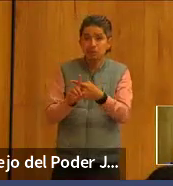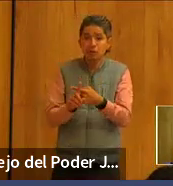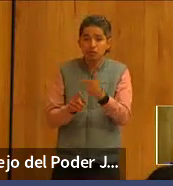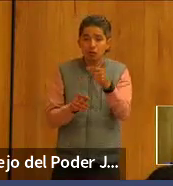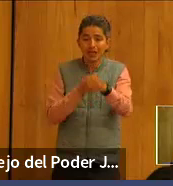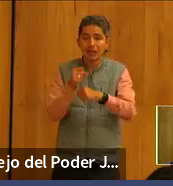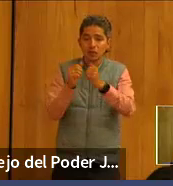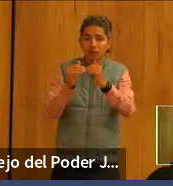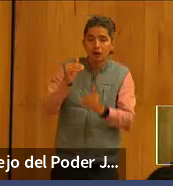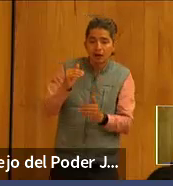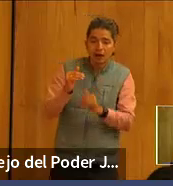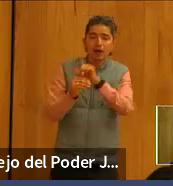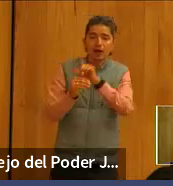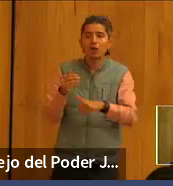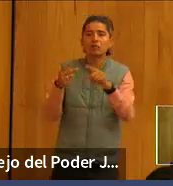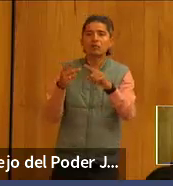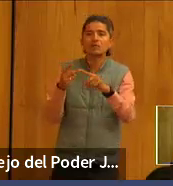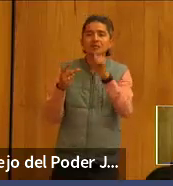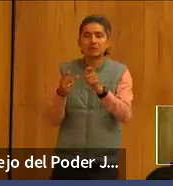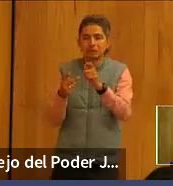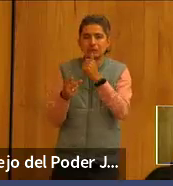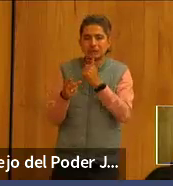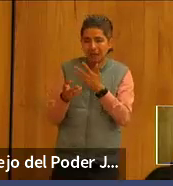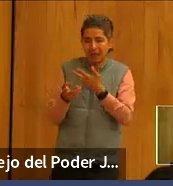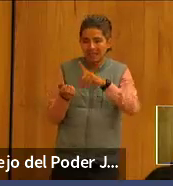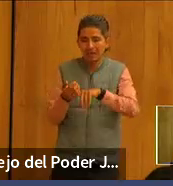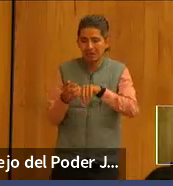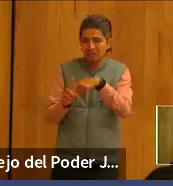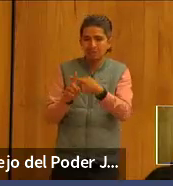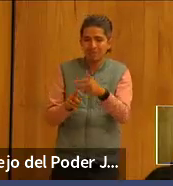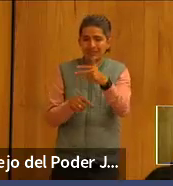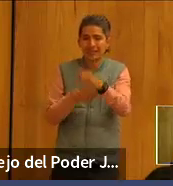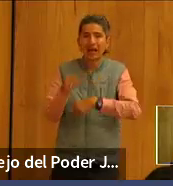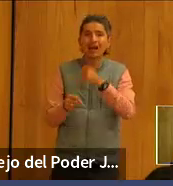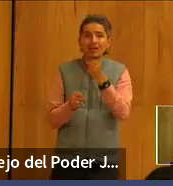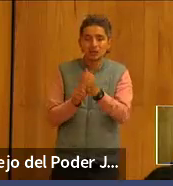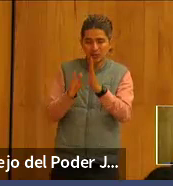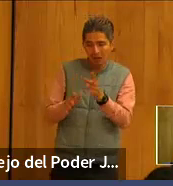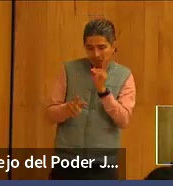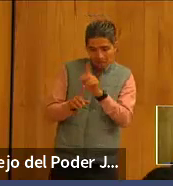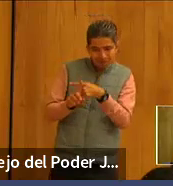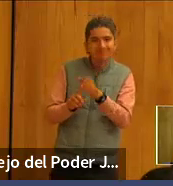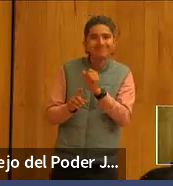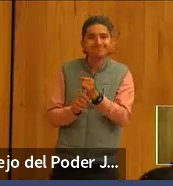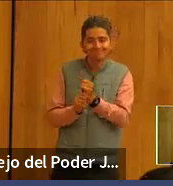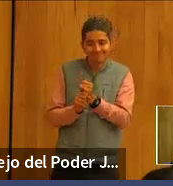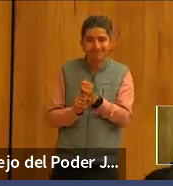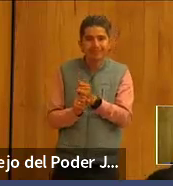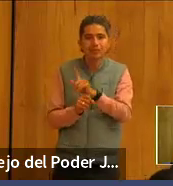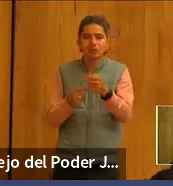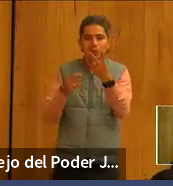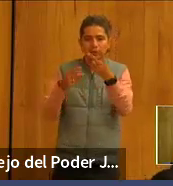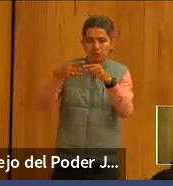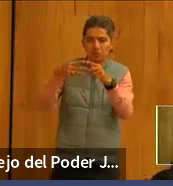años, una cópula vaginal cuando ella tenía los 13 años ya cumplidos. En los dos primeros hechos no se requiere un